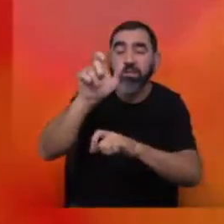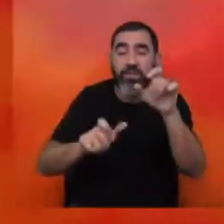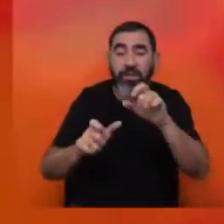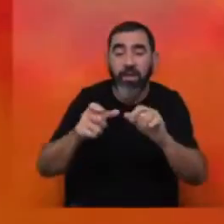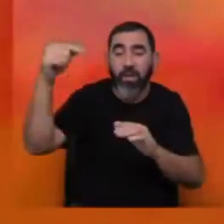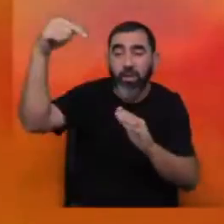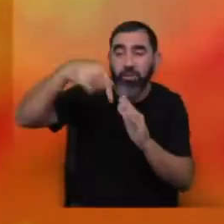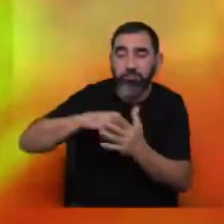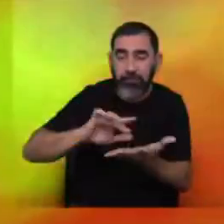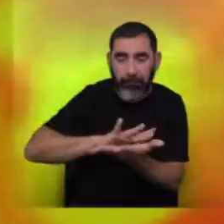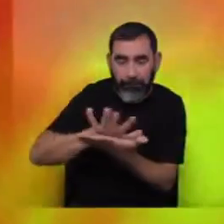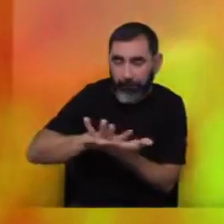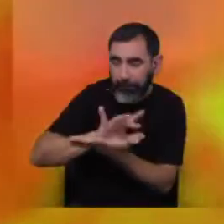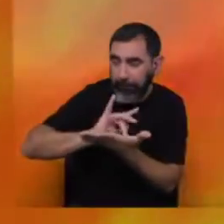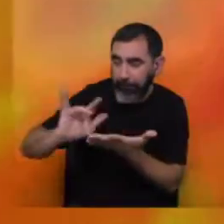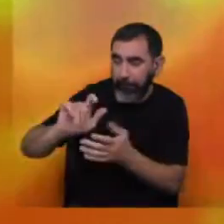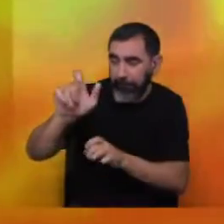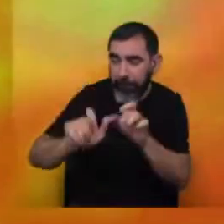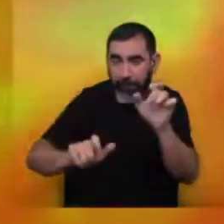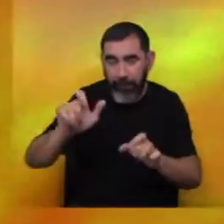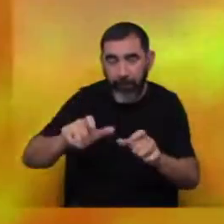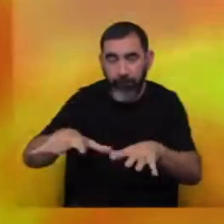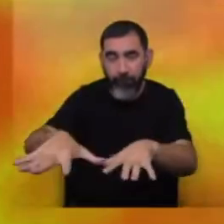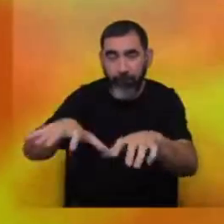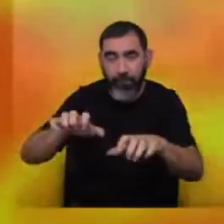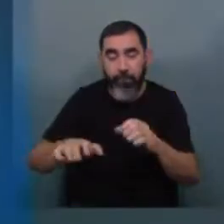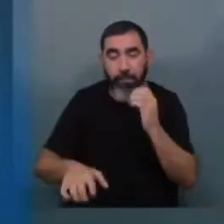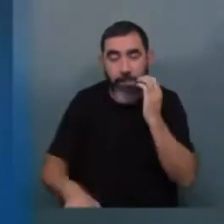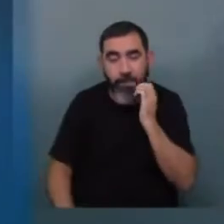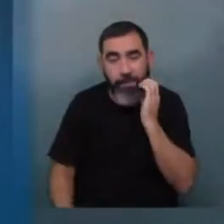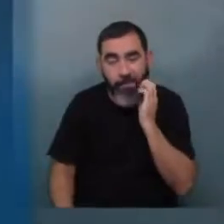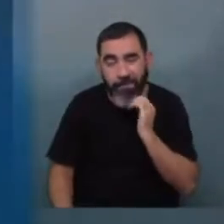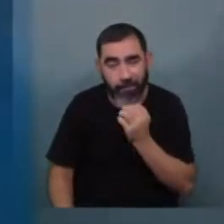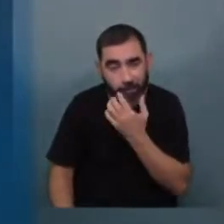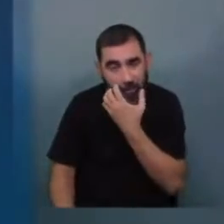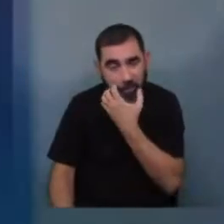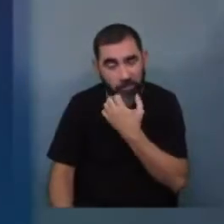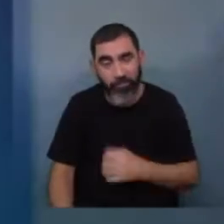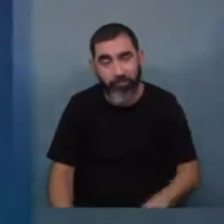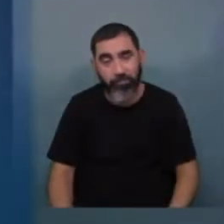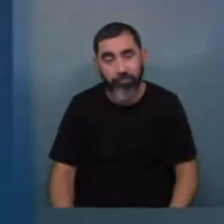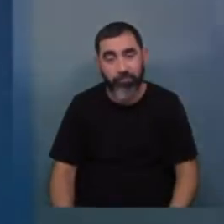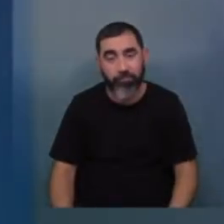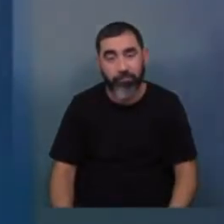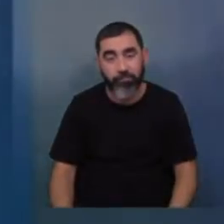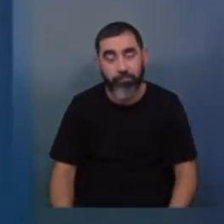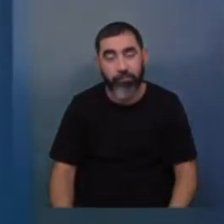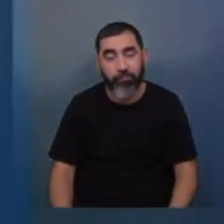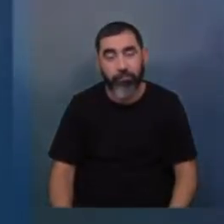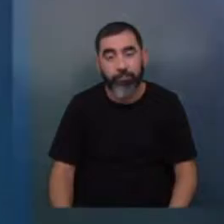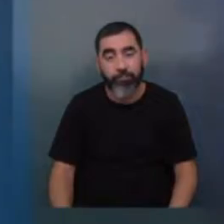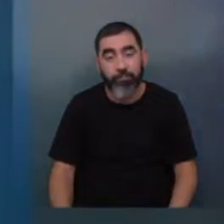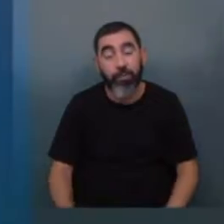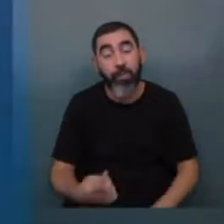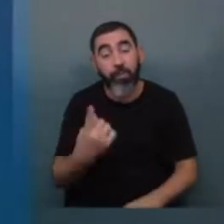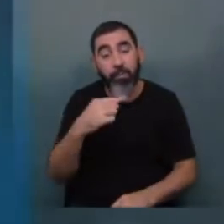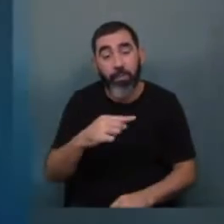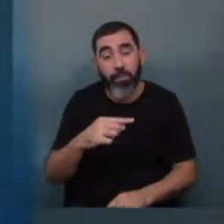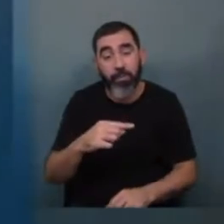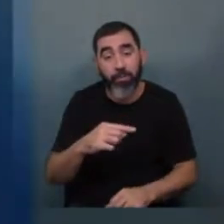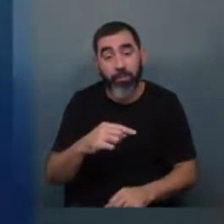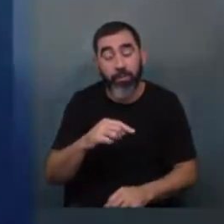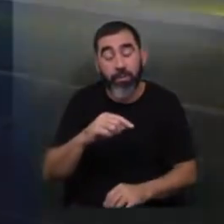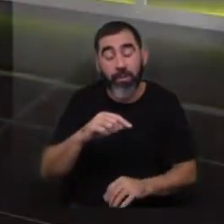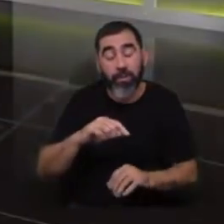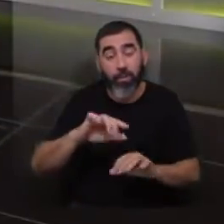que cerca del Polo Sur. Quienes están un tiempo en Antártida seguramente también verán lo mismo, pero que llegue a las